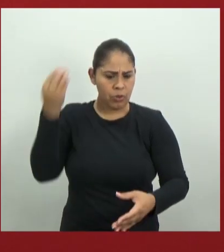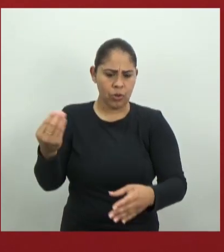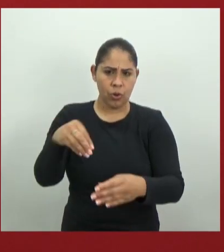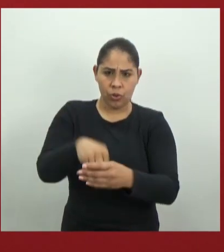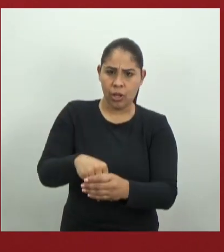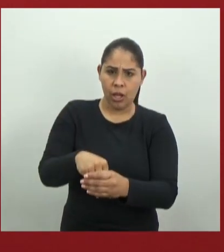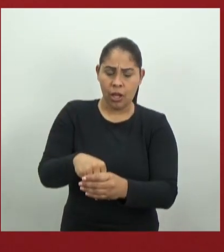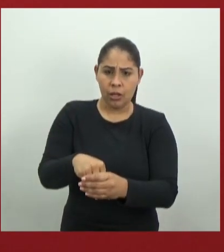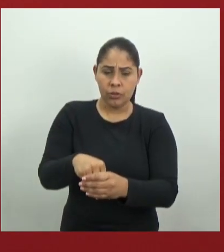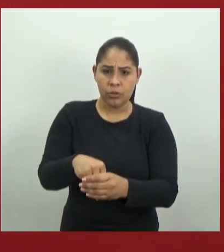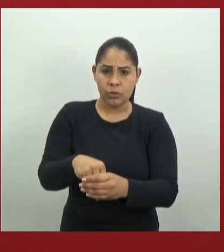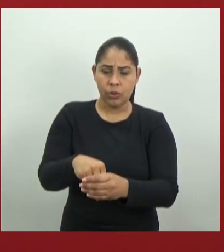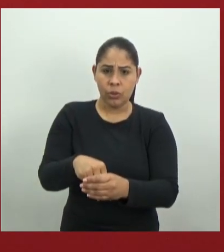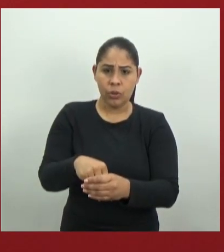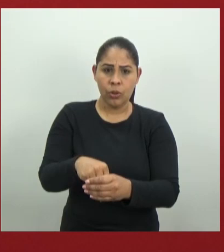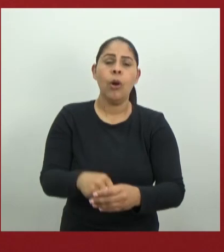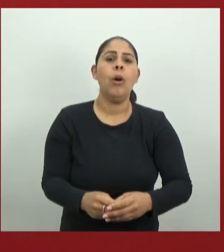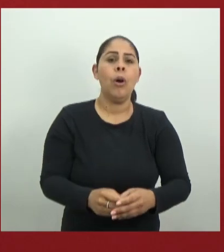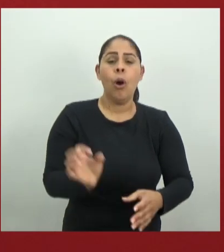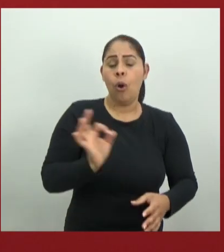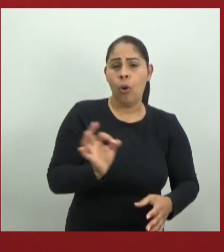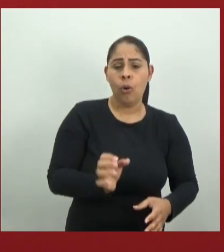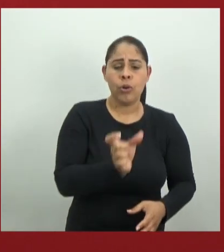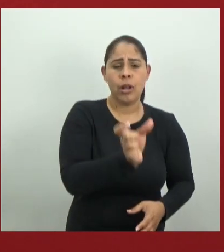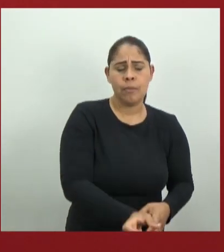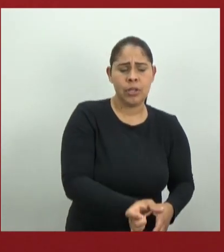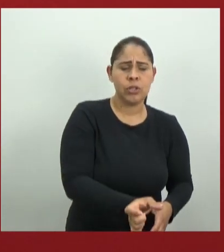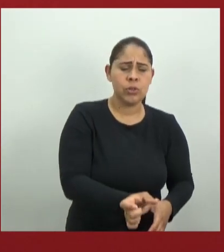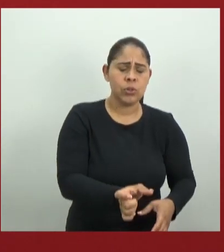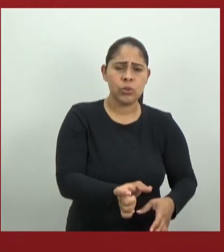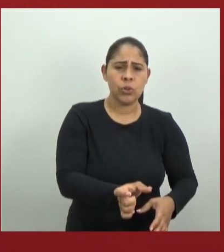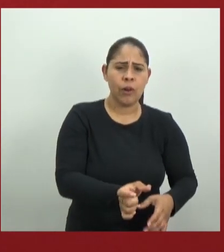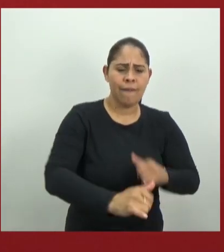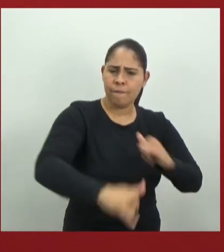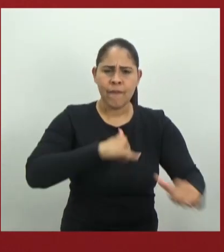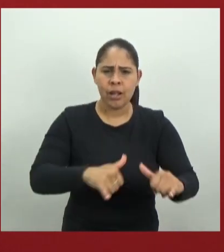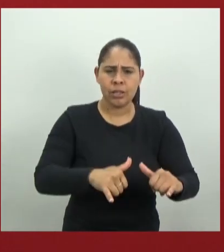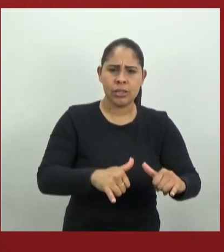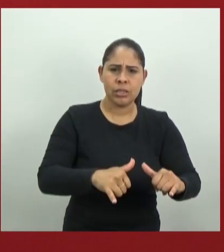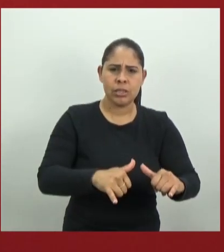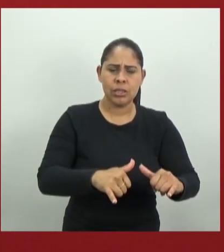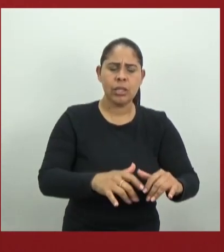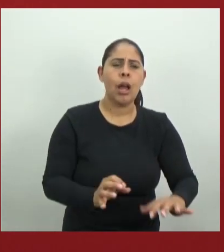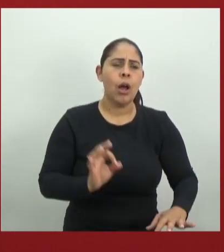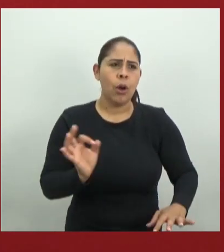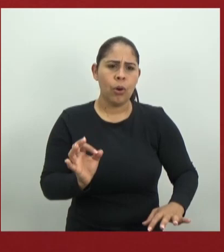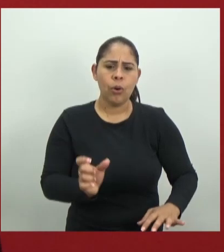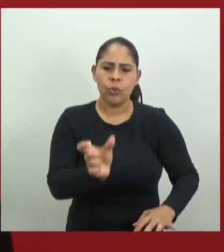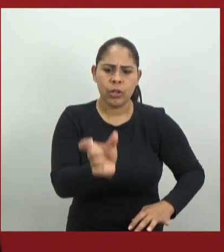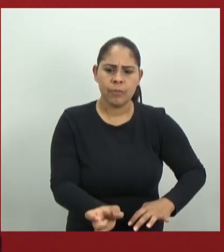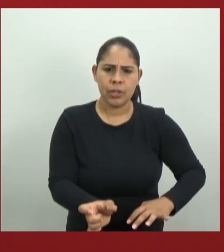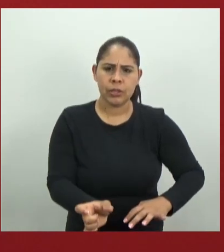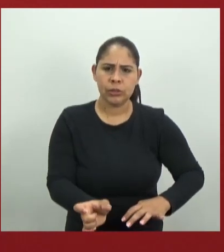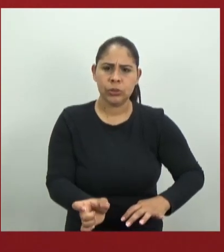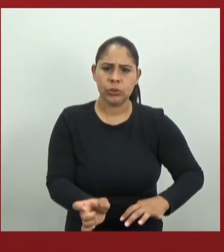poseída, cómo orar por una persona que está bajo maldición y cómo orar por una persona que